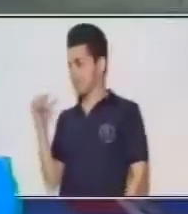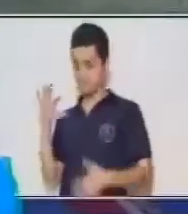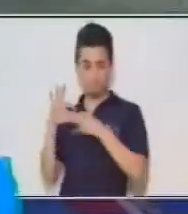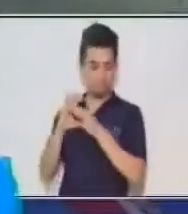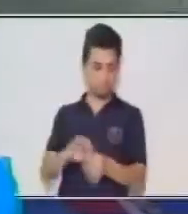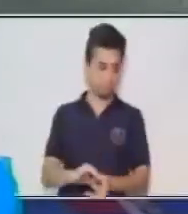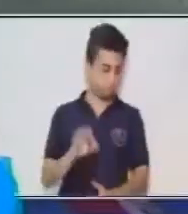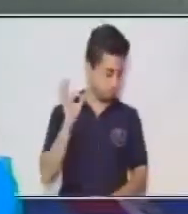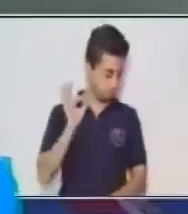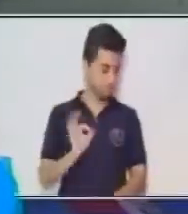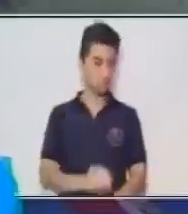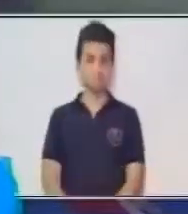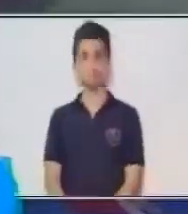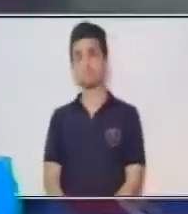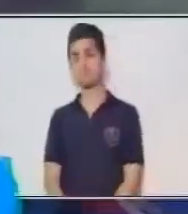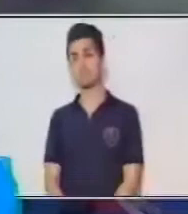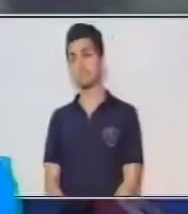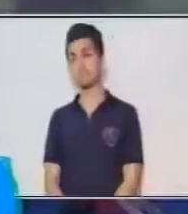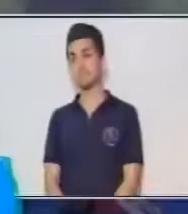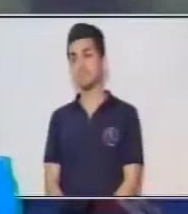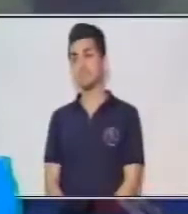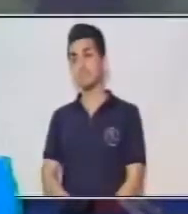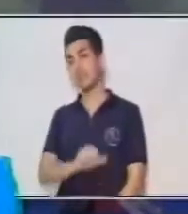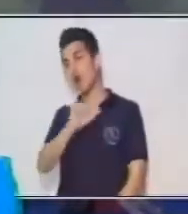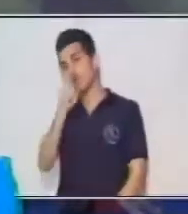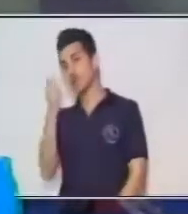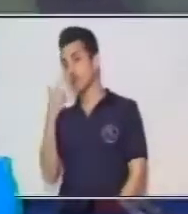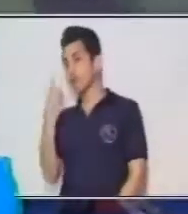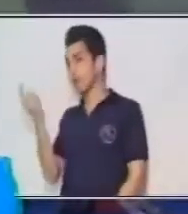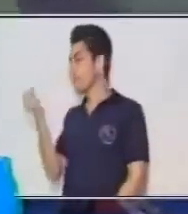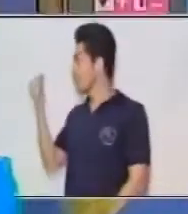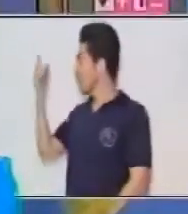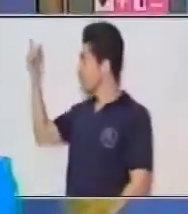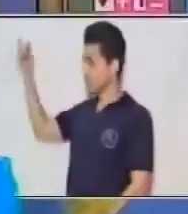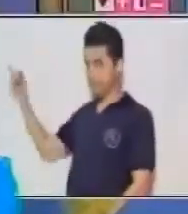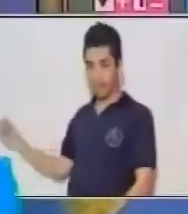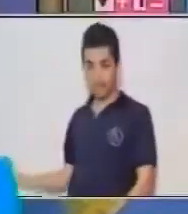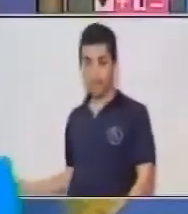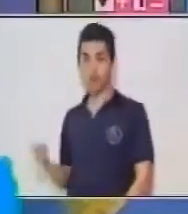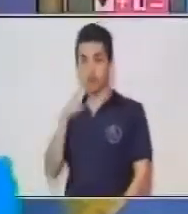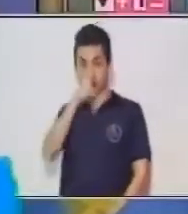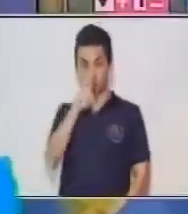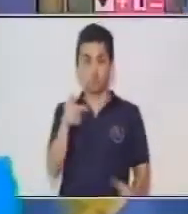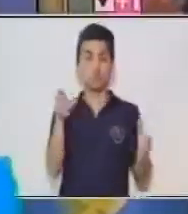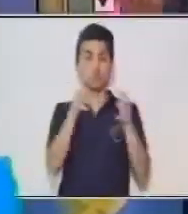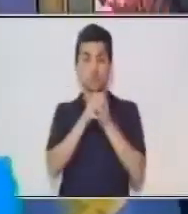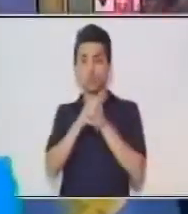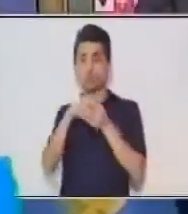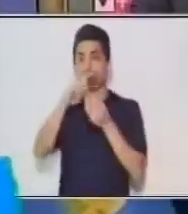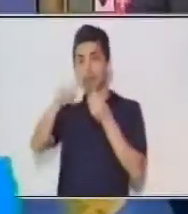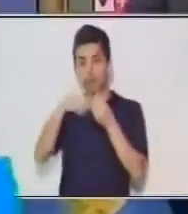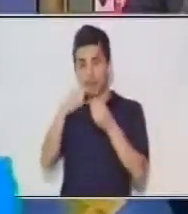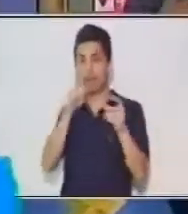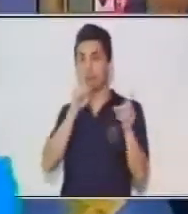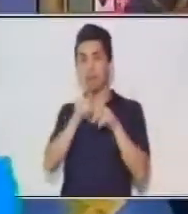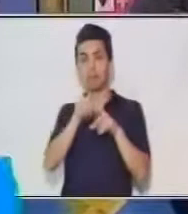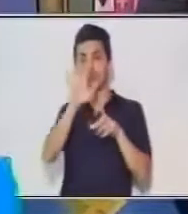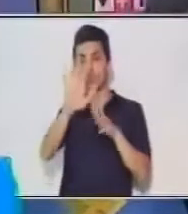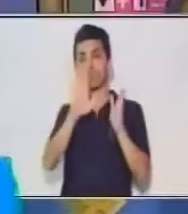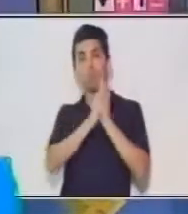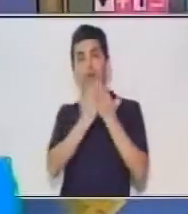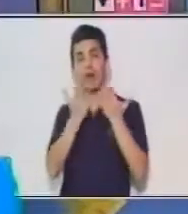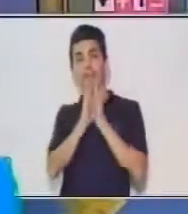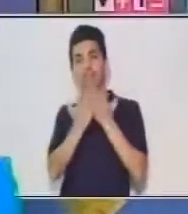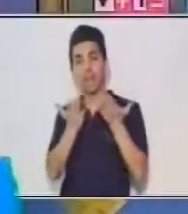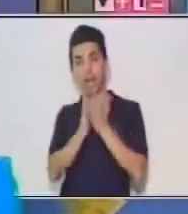Bueno, los demás te invito a que tú, conjuntamente con tu familia y en tu cuaderno o en tus